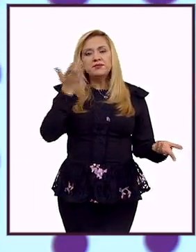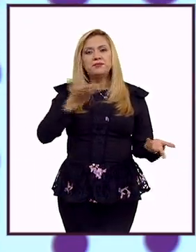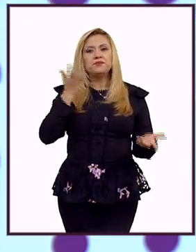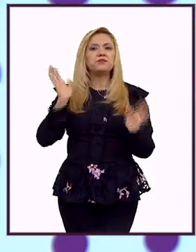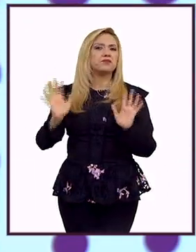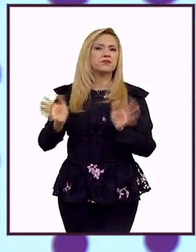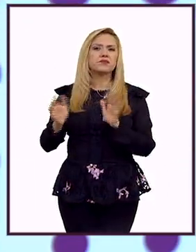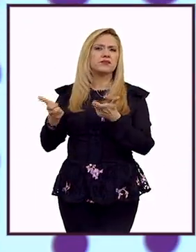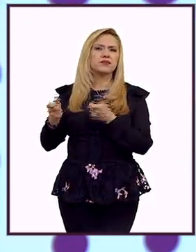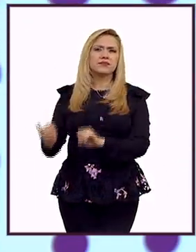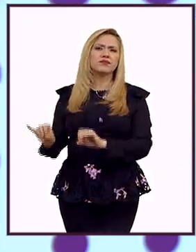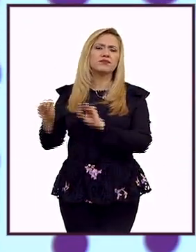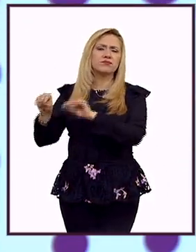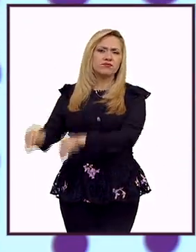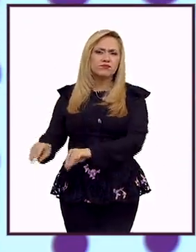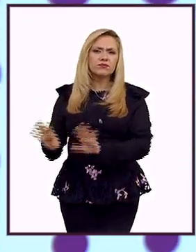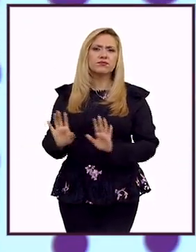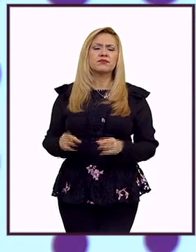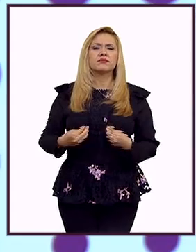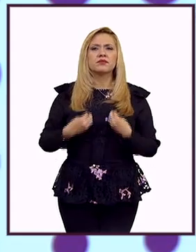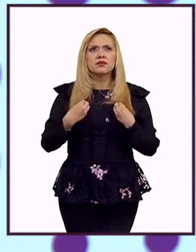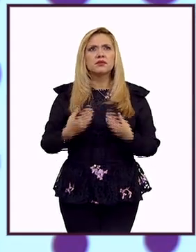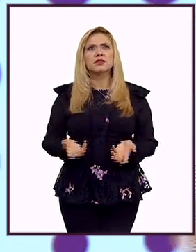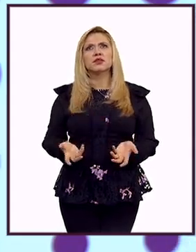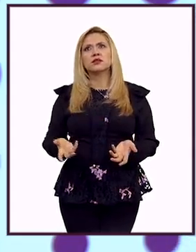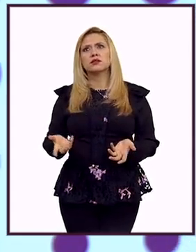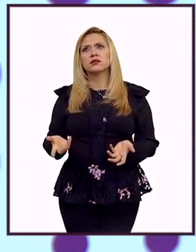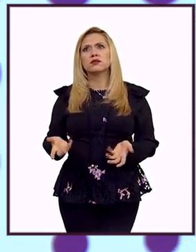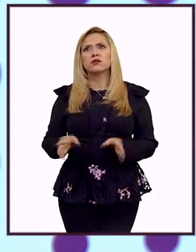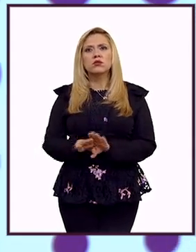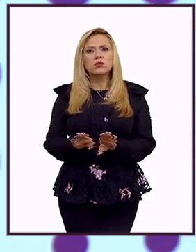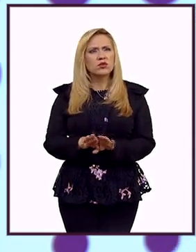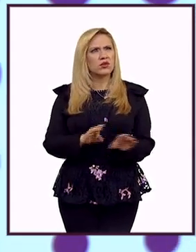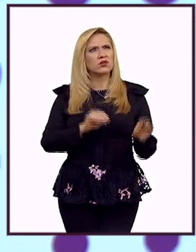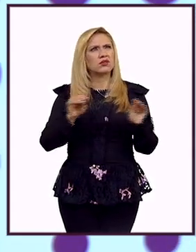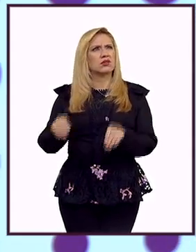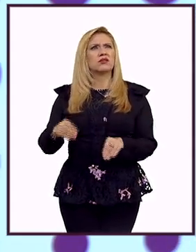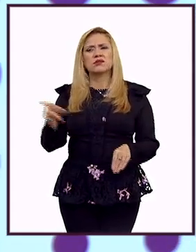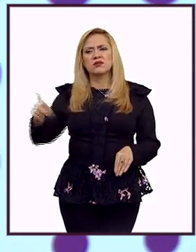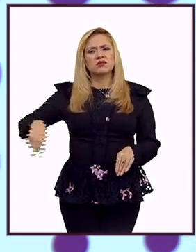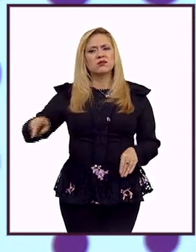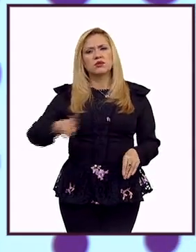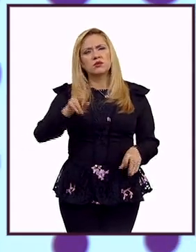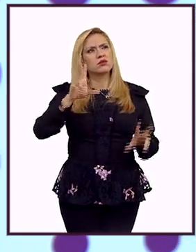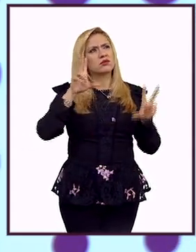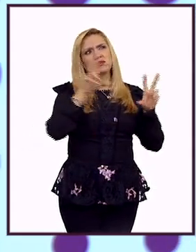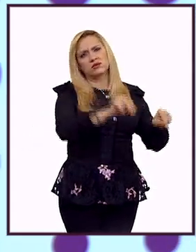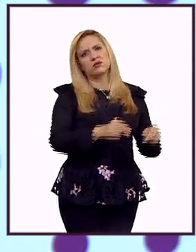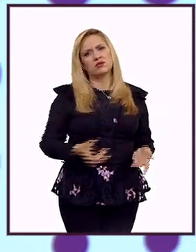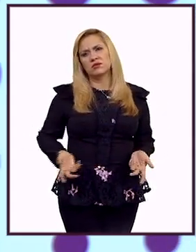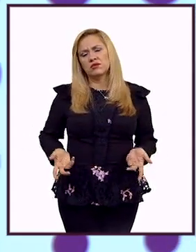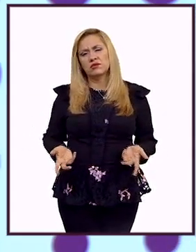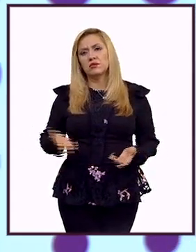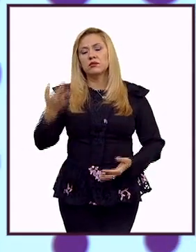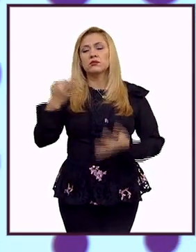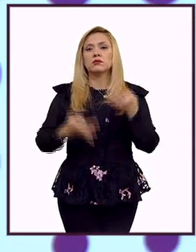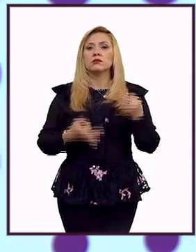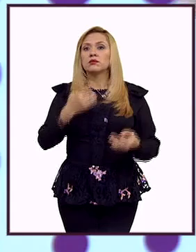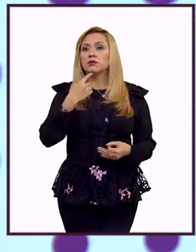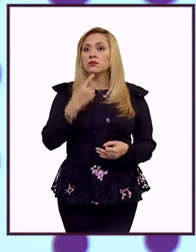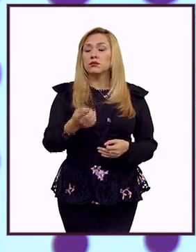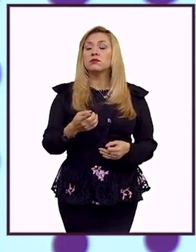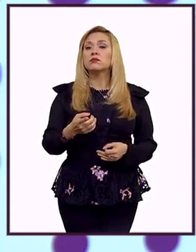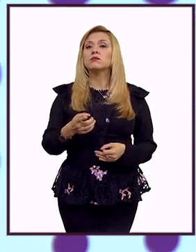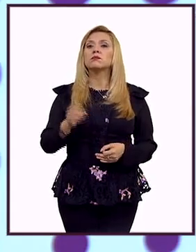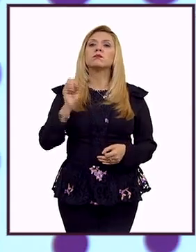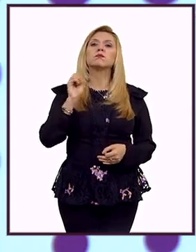producción, porque vulneran nuestras formas de vida, etcétera. La Corte cambia un poco la línea el año pasado y afortunadamente también sale la